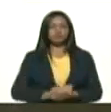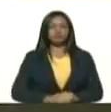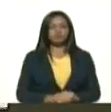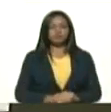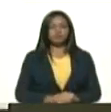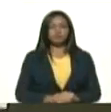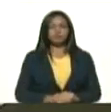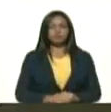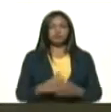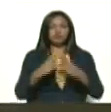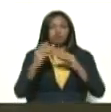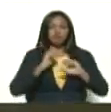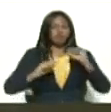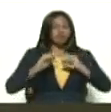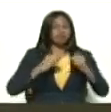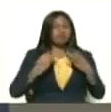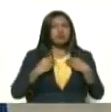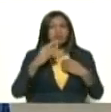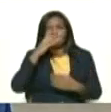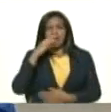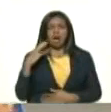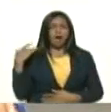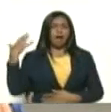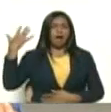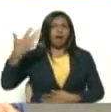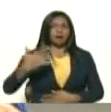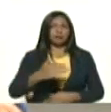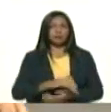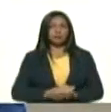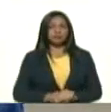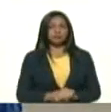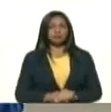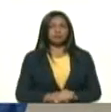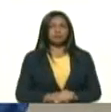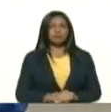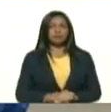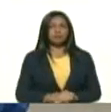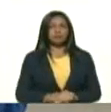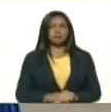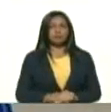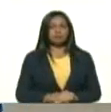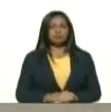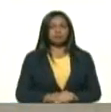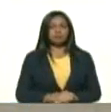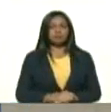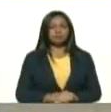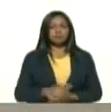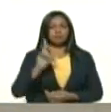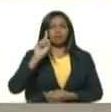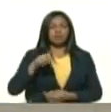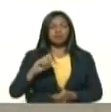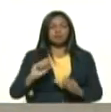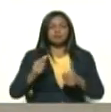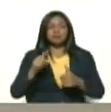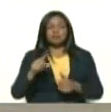que todo este movimiento viene de mucho tiempo. Aquí fíjense ustedes el índice de este libro. Todo esto lo